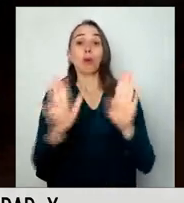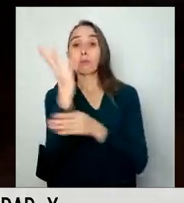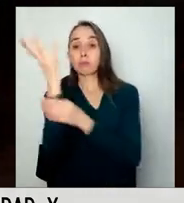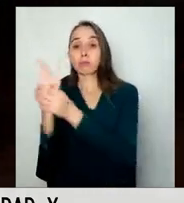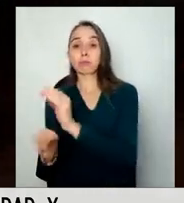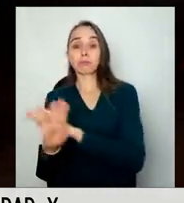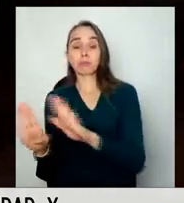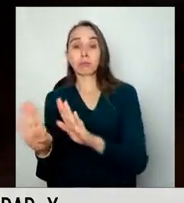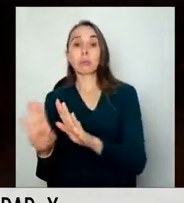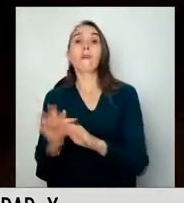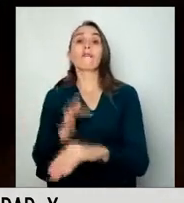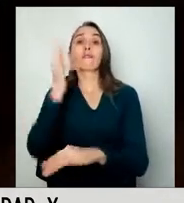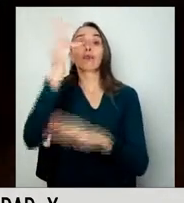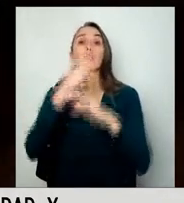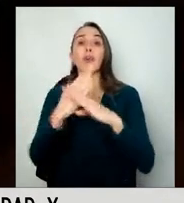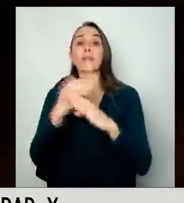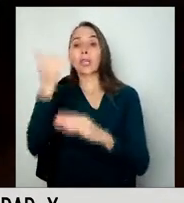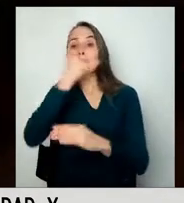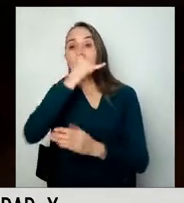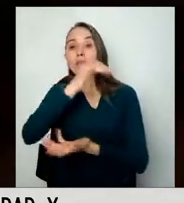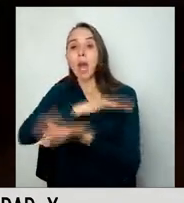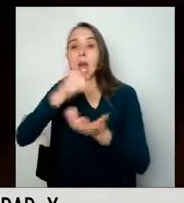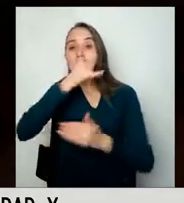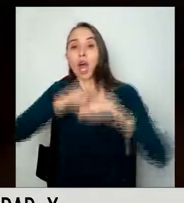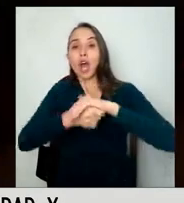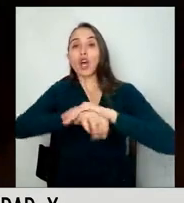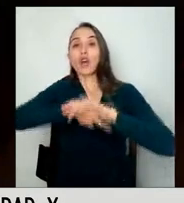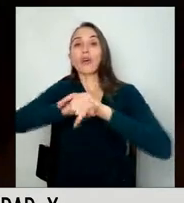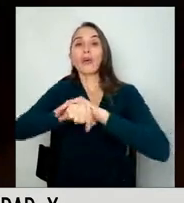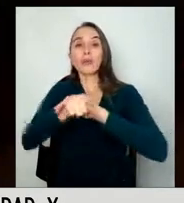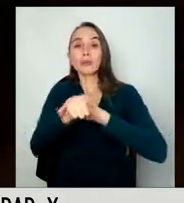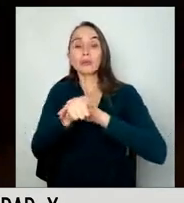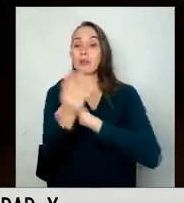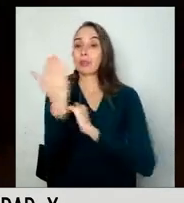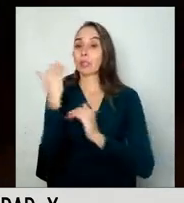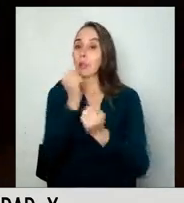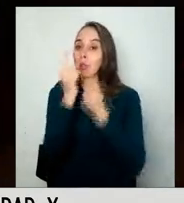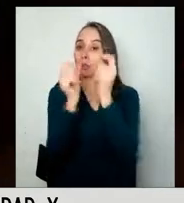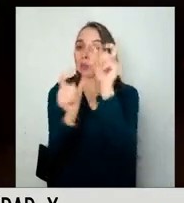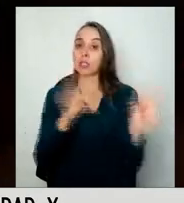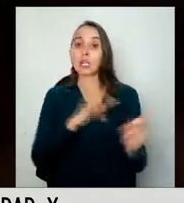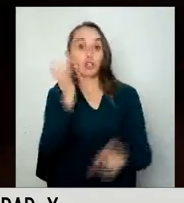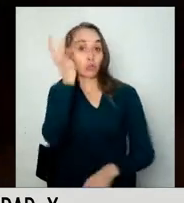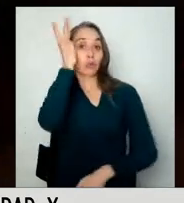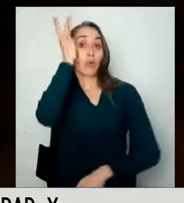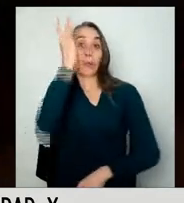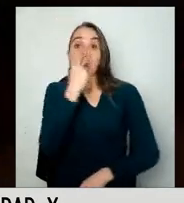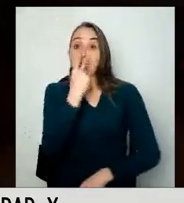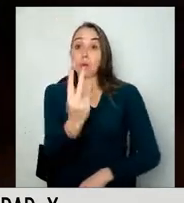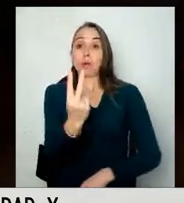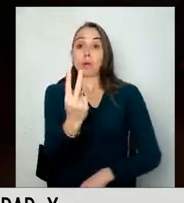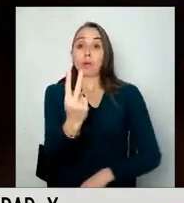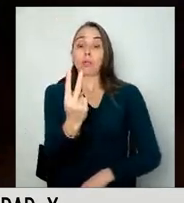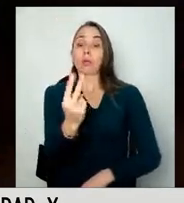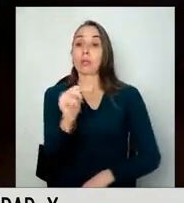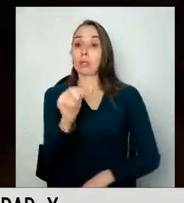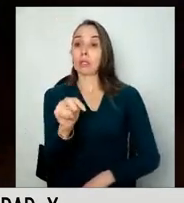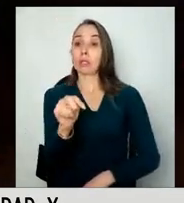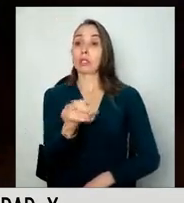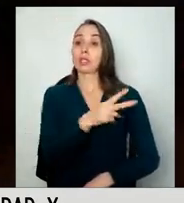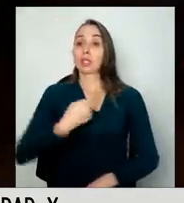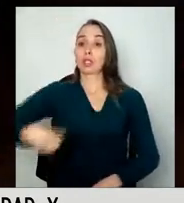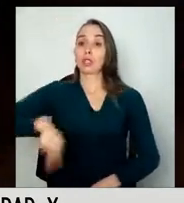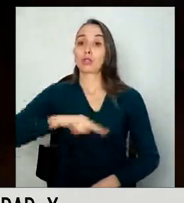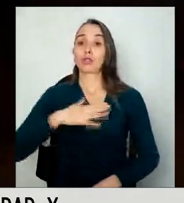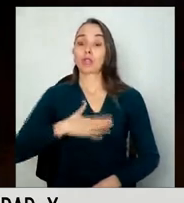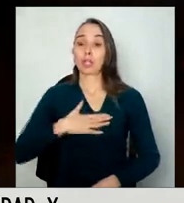los actos de corrupción que se han denunciado en los últimos días y que los chilenos hemos conocido y que hoy día no paran nosotros creemos también que hay